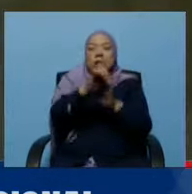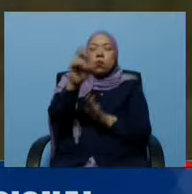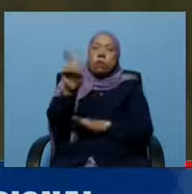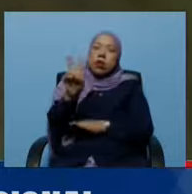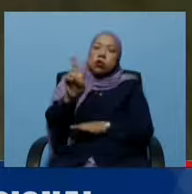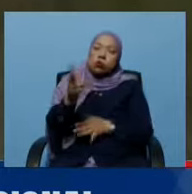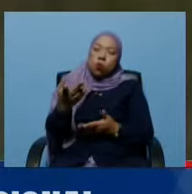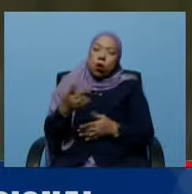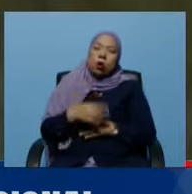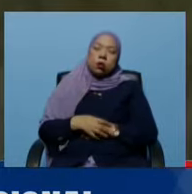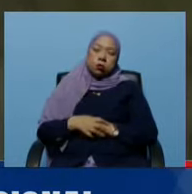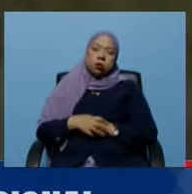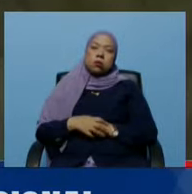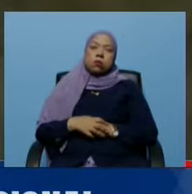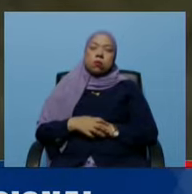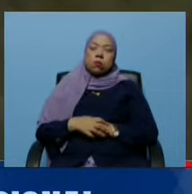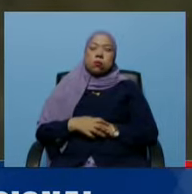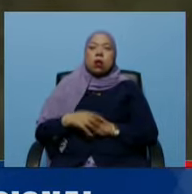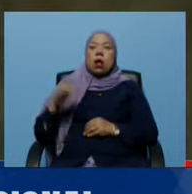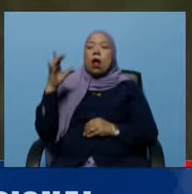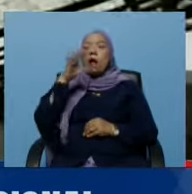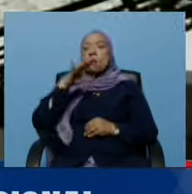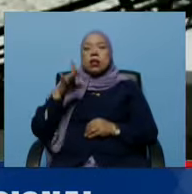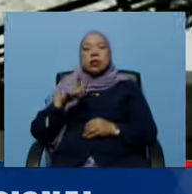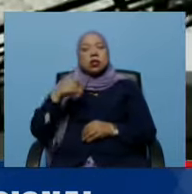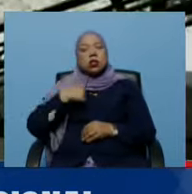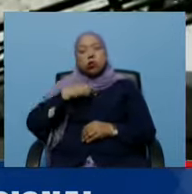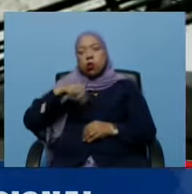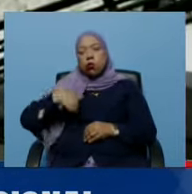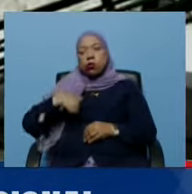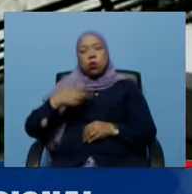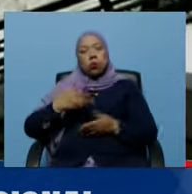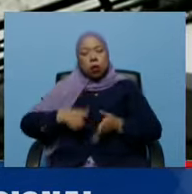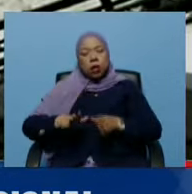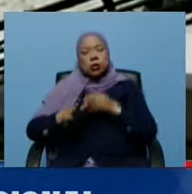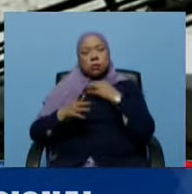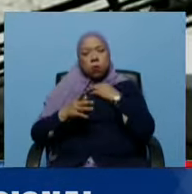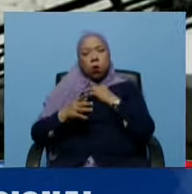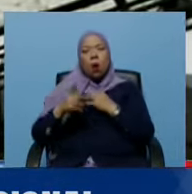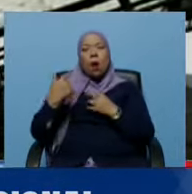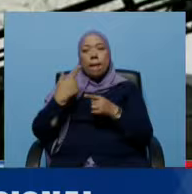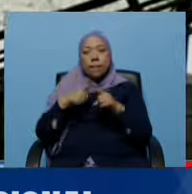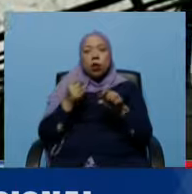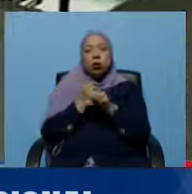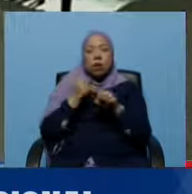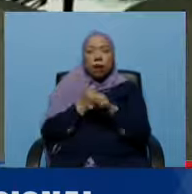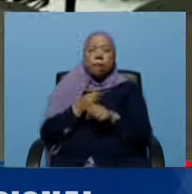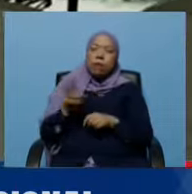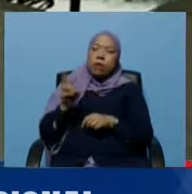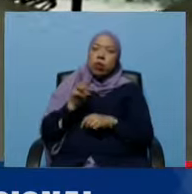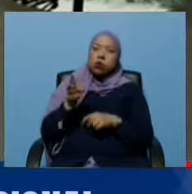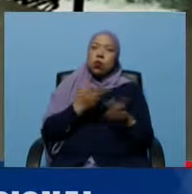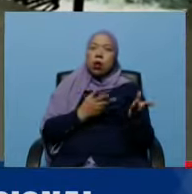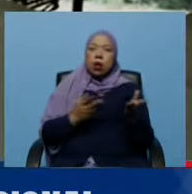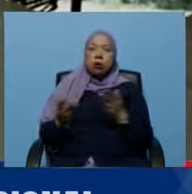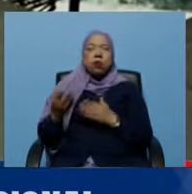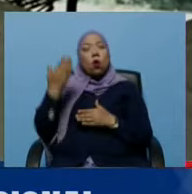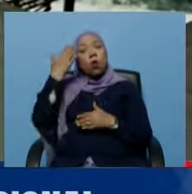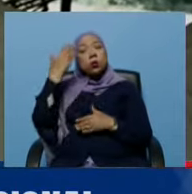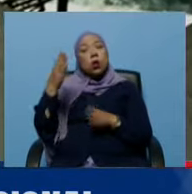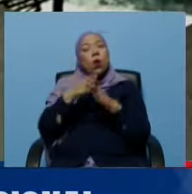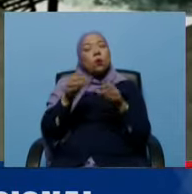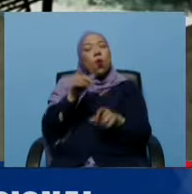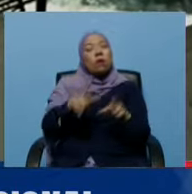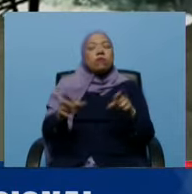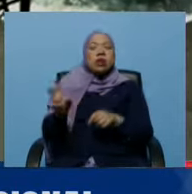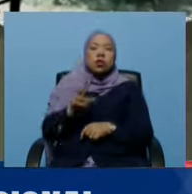Venezuela. Un placer, y estamos aquí a la orden. Finalmente, presidente, y a toda Venezuela, queremos decirle que